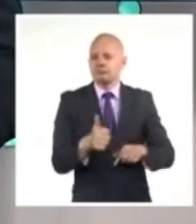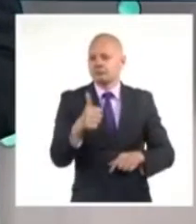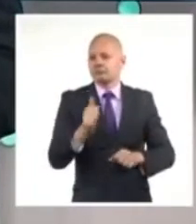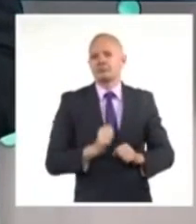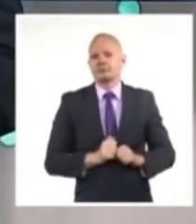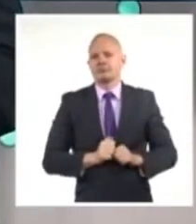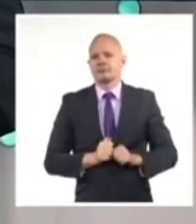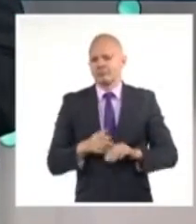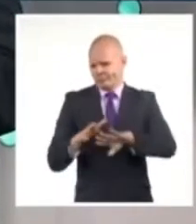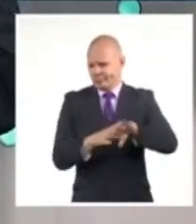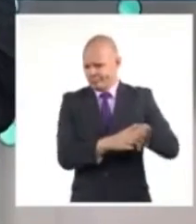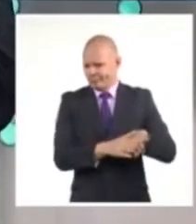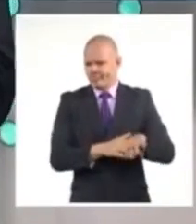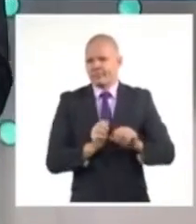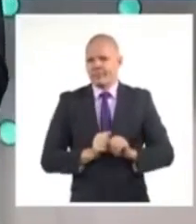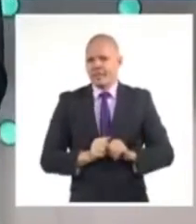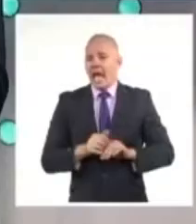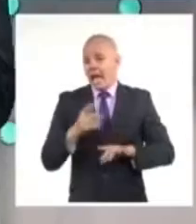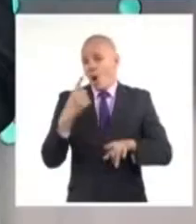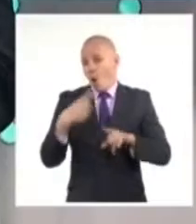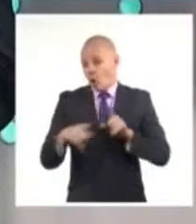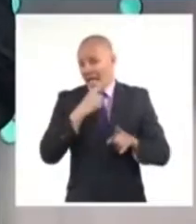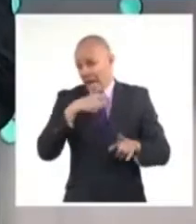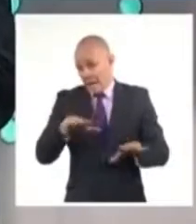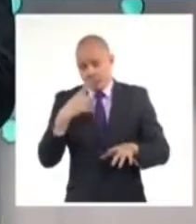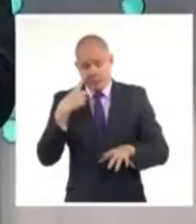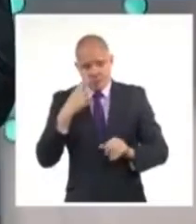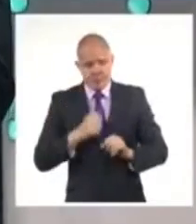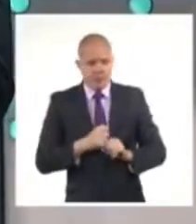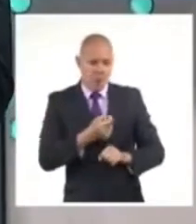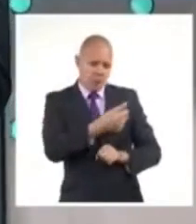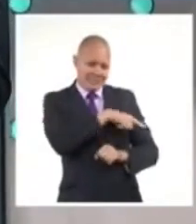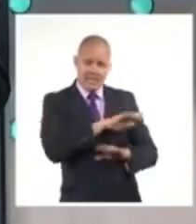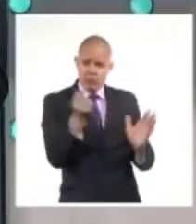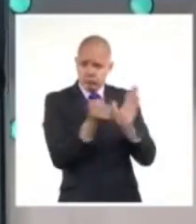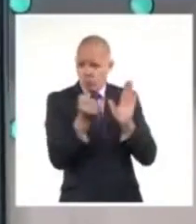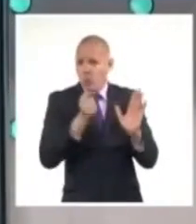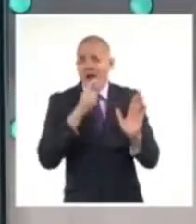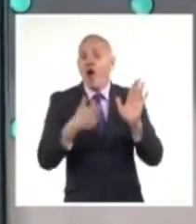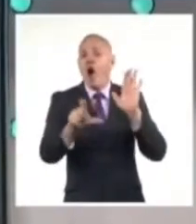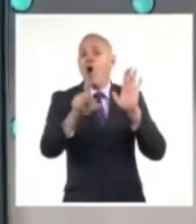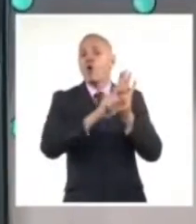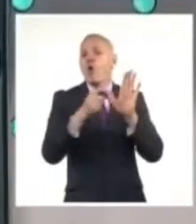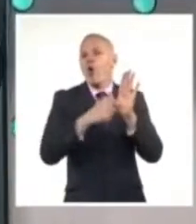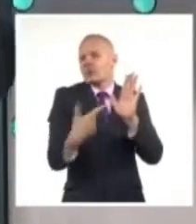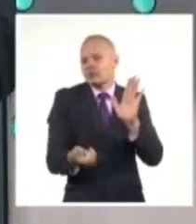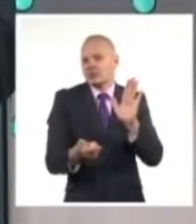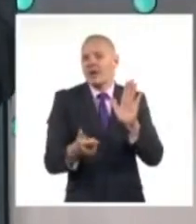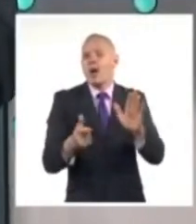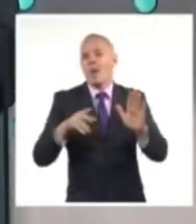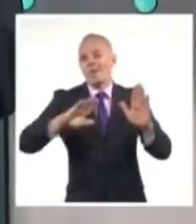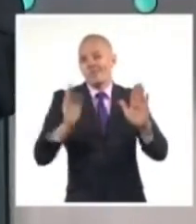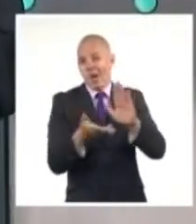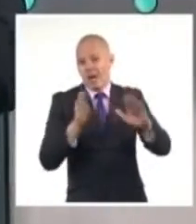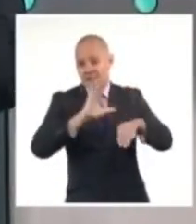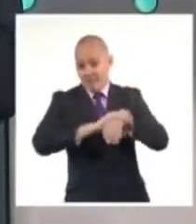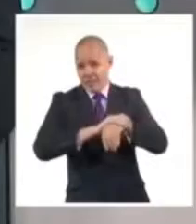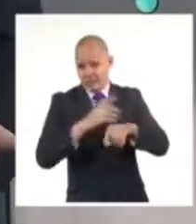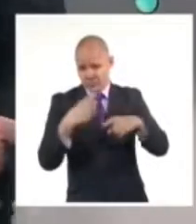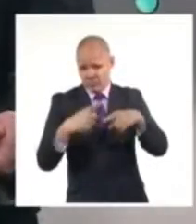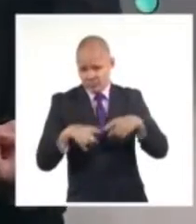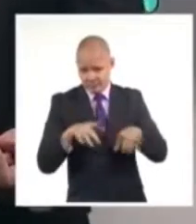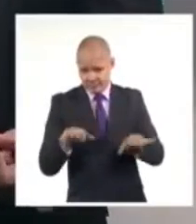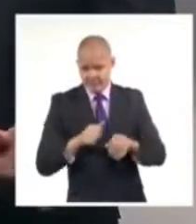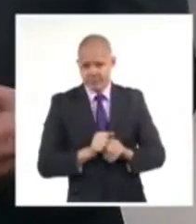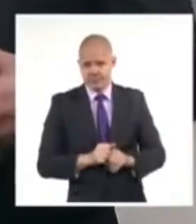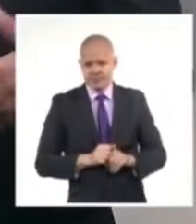de aprobar un nuevo Código Penal, en este sentido también tuvo participación el área, la sociedad que tiene que ver con este tema. Así mismo, hay